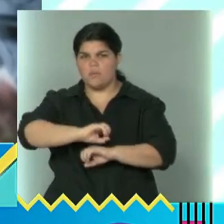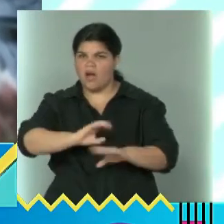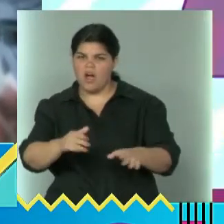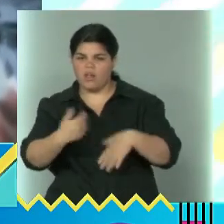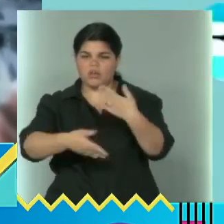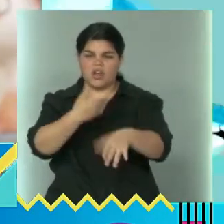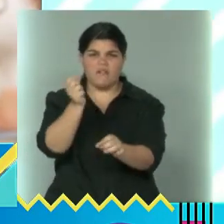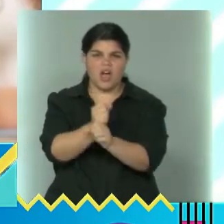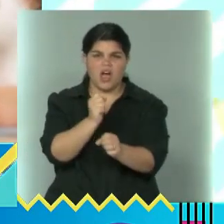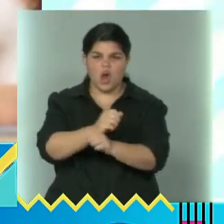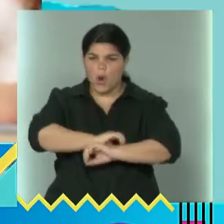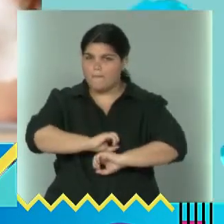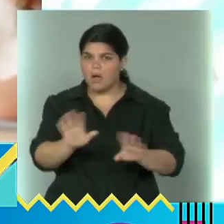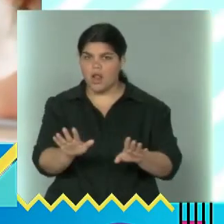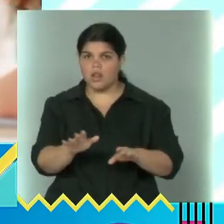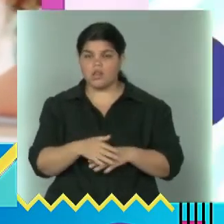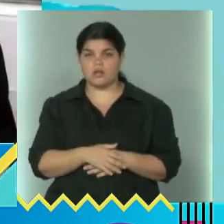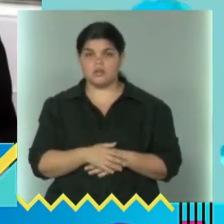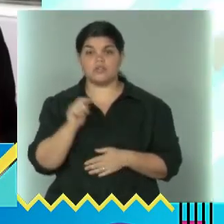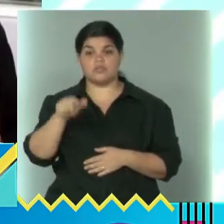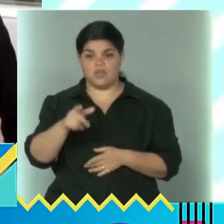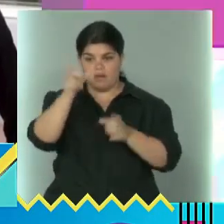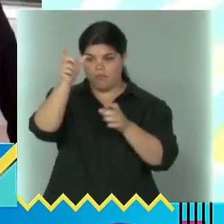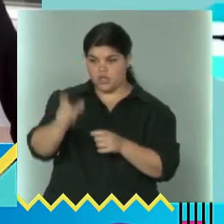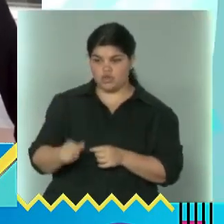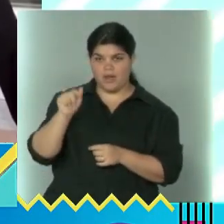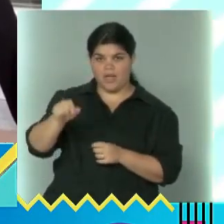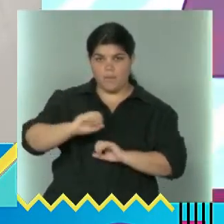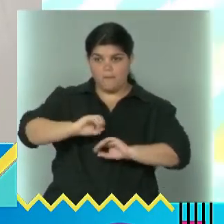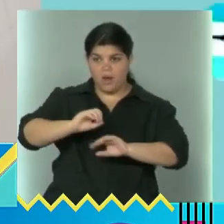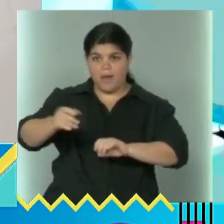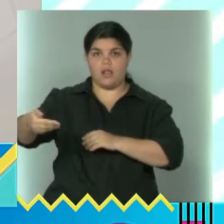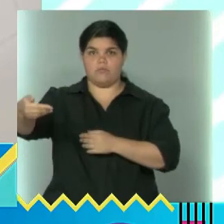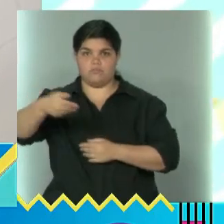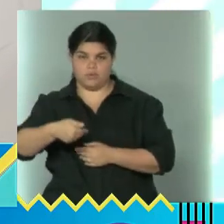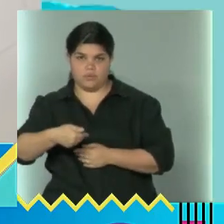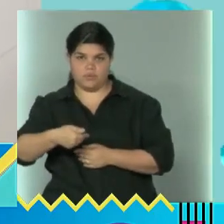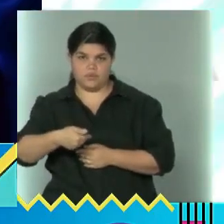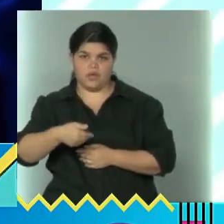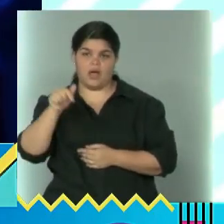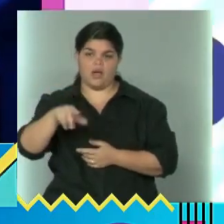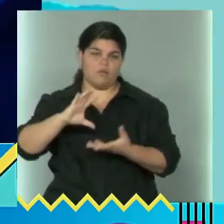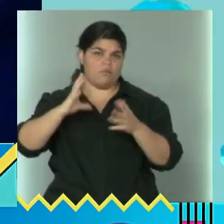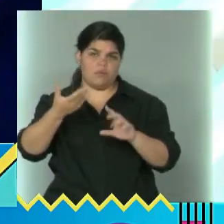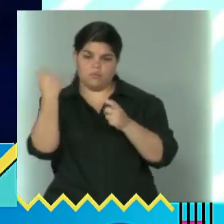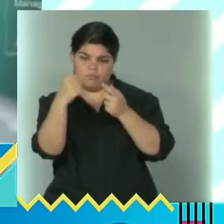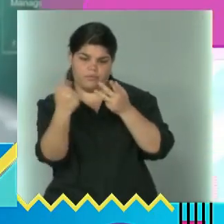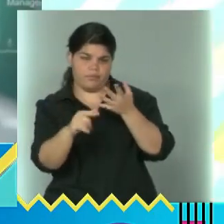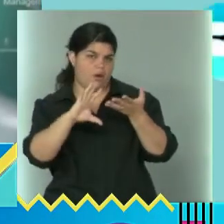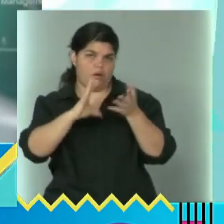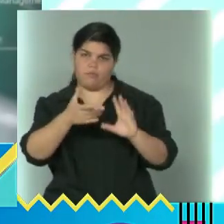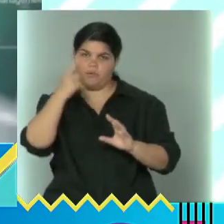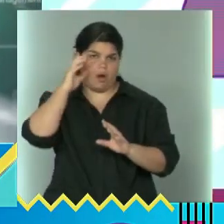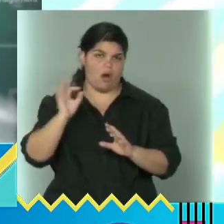desempeño. Sí. Entonces lo que ven es una brecha en el desempeño de la persona. Ahí se puede enfocar desde varios puntos de vista, hay múltiples miradas de